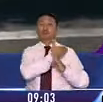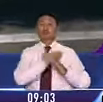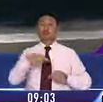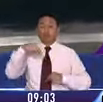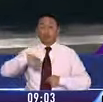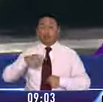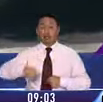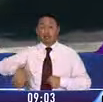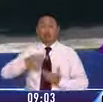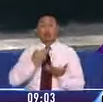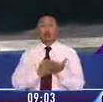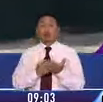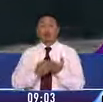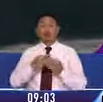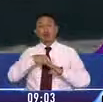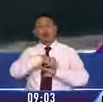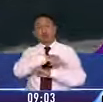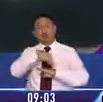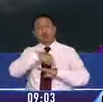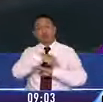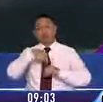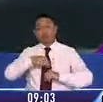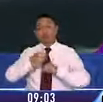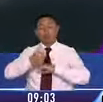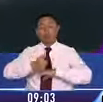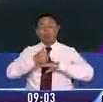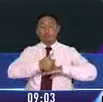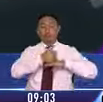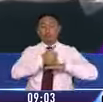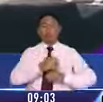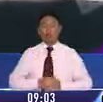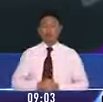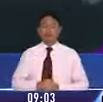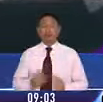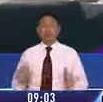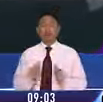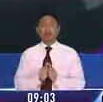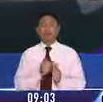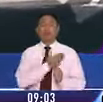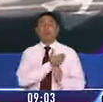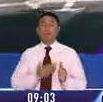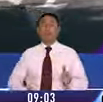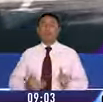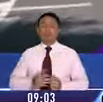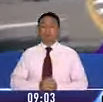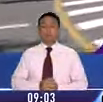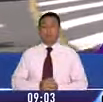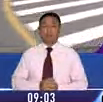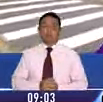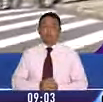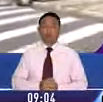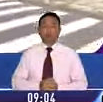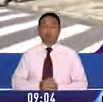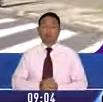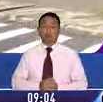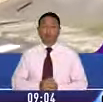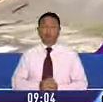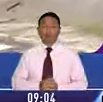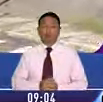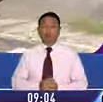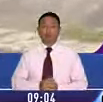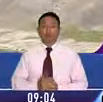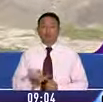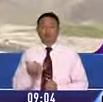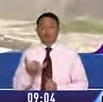un gabinete ampliado, una reunión por parte de las autoridades de gobierno junto al presidente de la República, ante